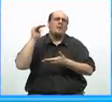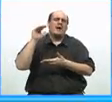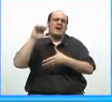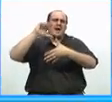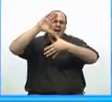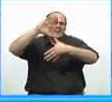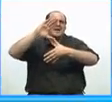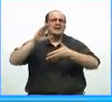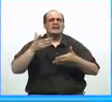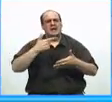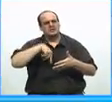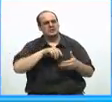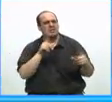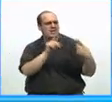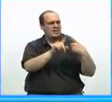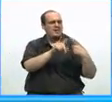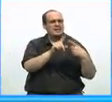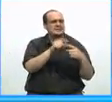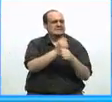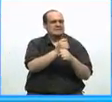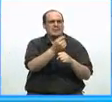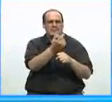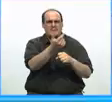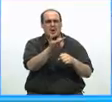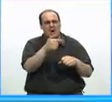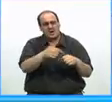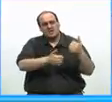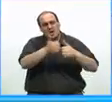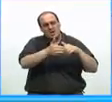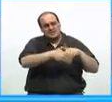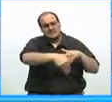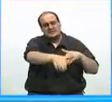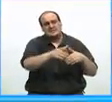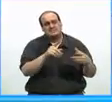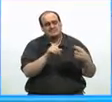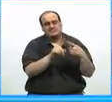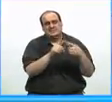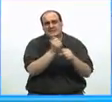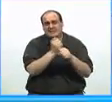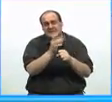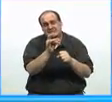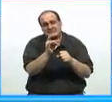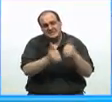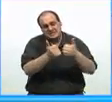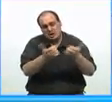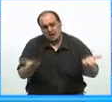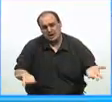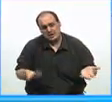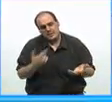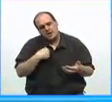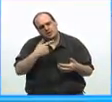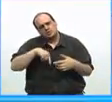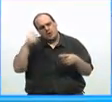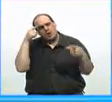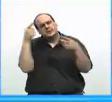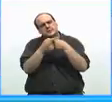él y y bueno ahora con el torneo con el correr del torneo es difícil trabajarlo pero pero sin duda que que es una de las cosas que que vamos